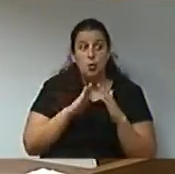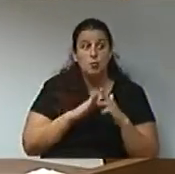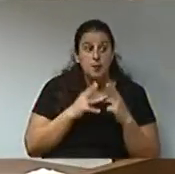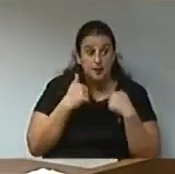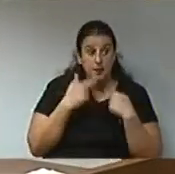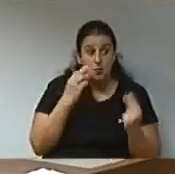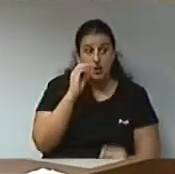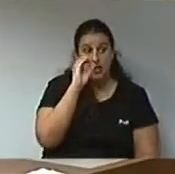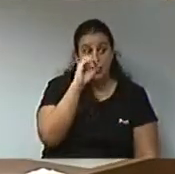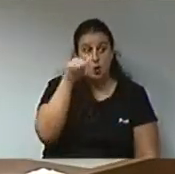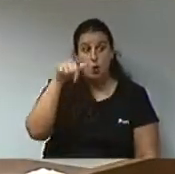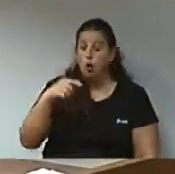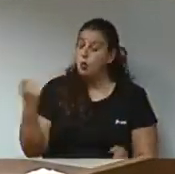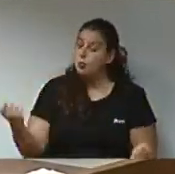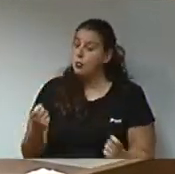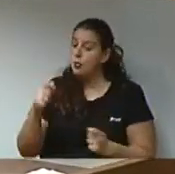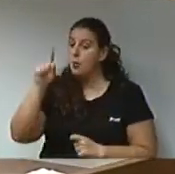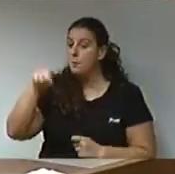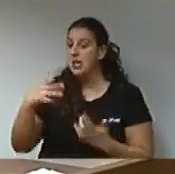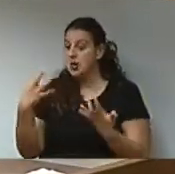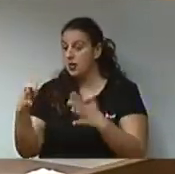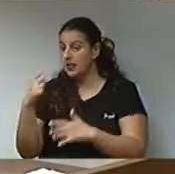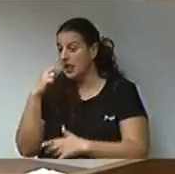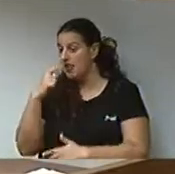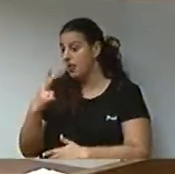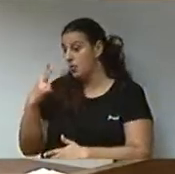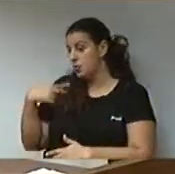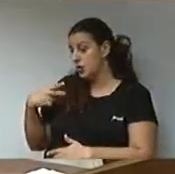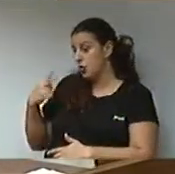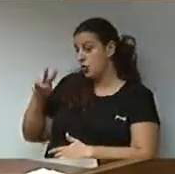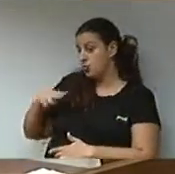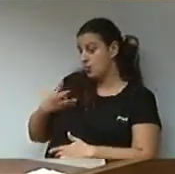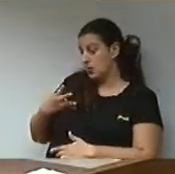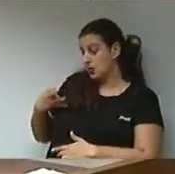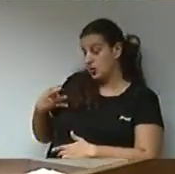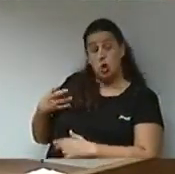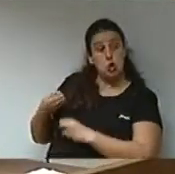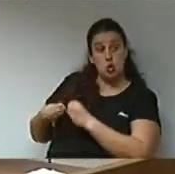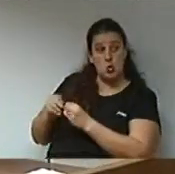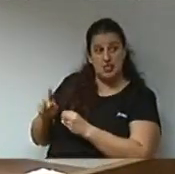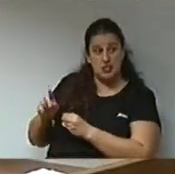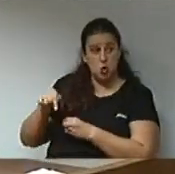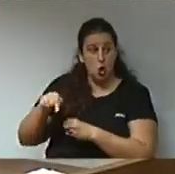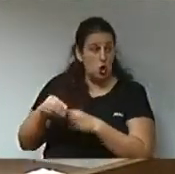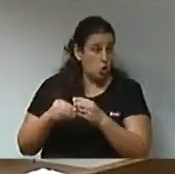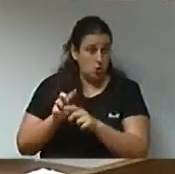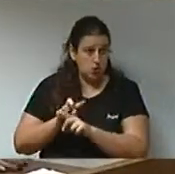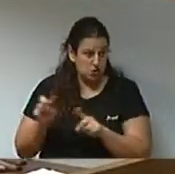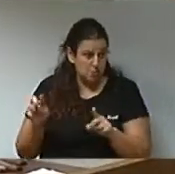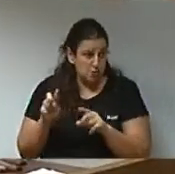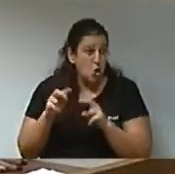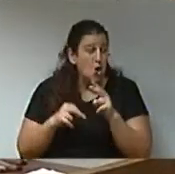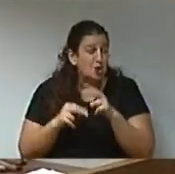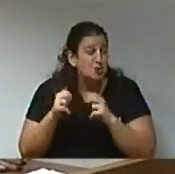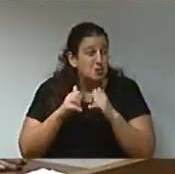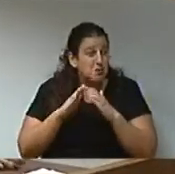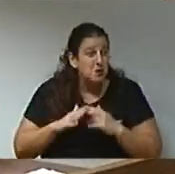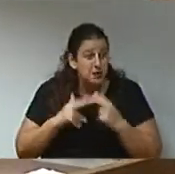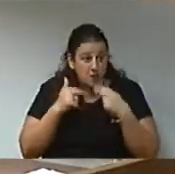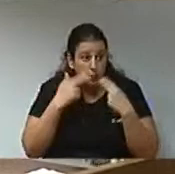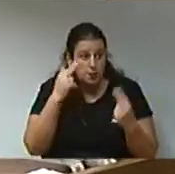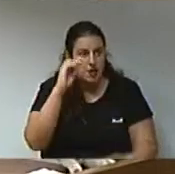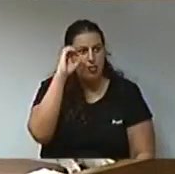Hoy anuncia 1.090. Hace unos años eran 2.400, pero ni las 2.400 ni las 1.090 de hoy. No han hecho ninguna vivienda